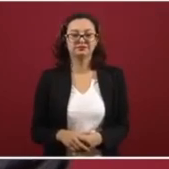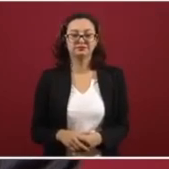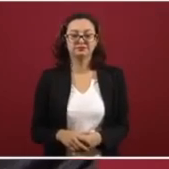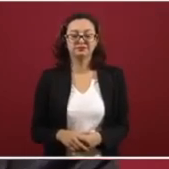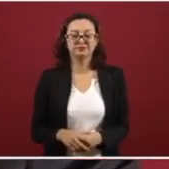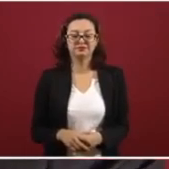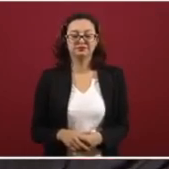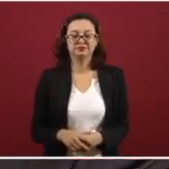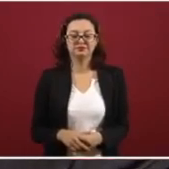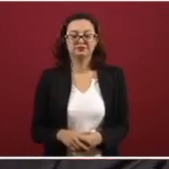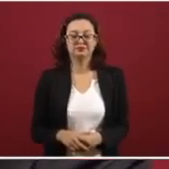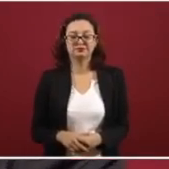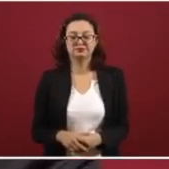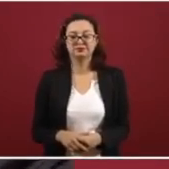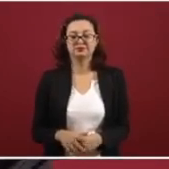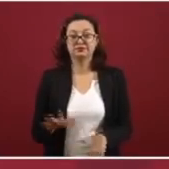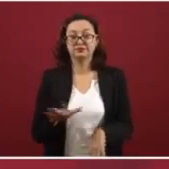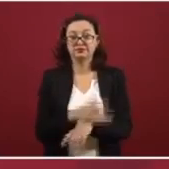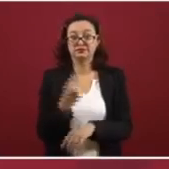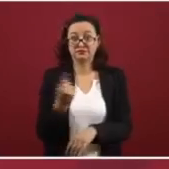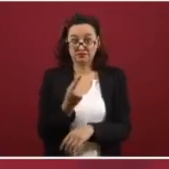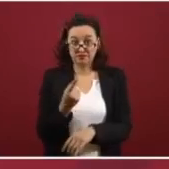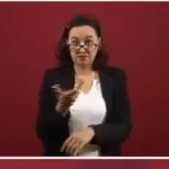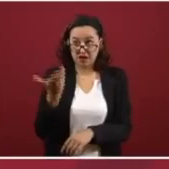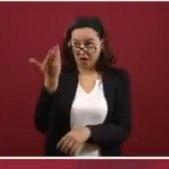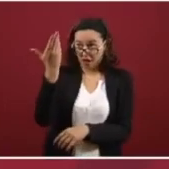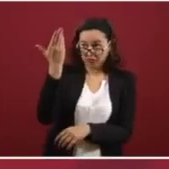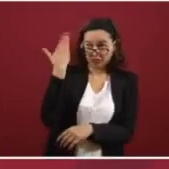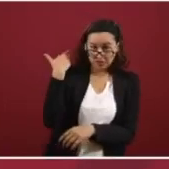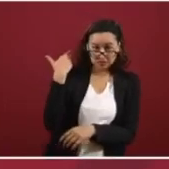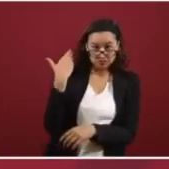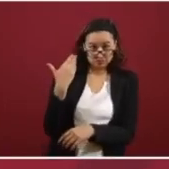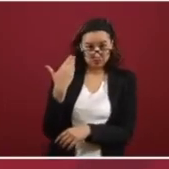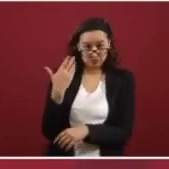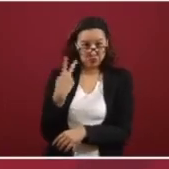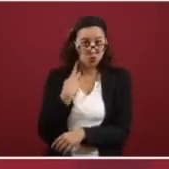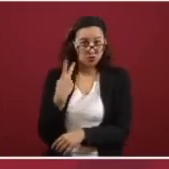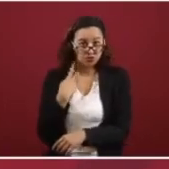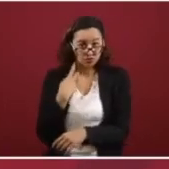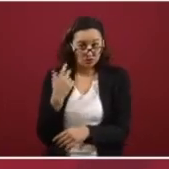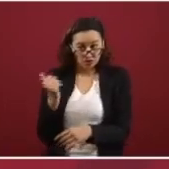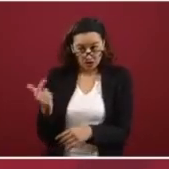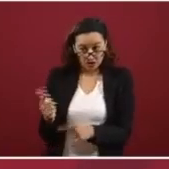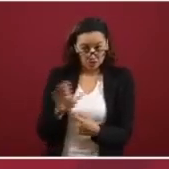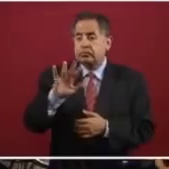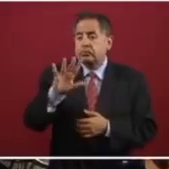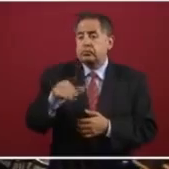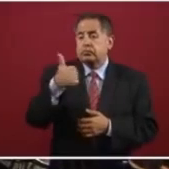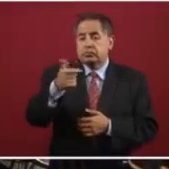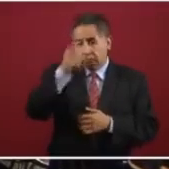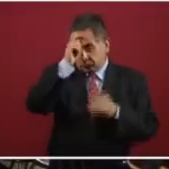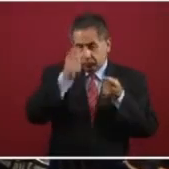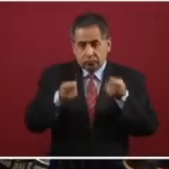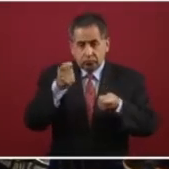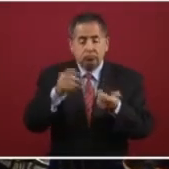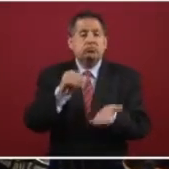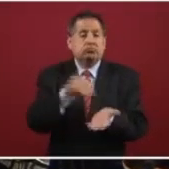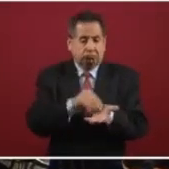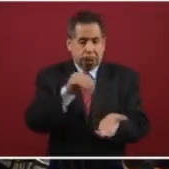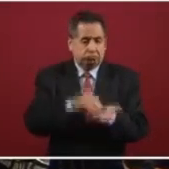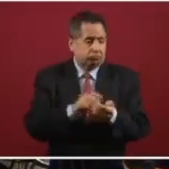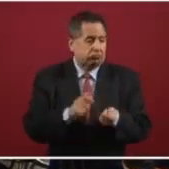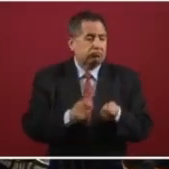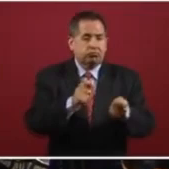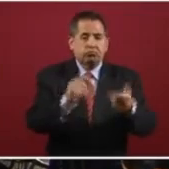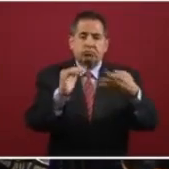no era lo políticamente correcto. El titular del Ejecutivo se reunirá con el presidente de Honduras, Juan Orlando Hernández, el próximo